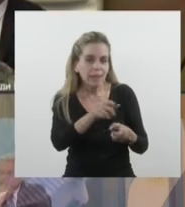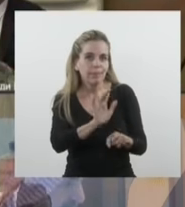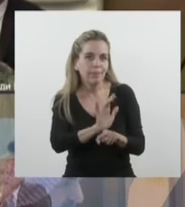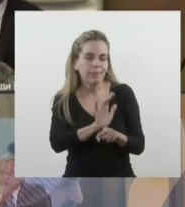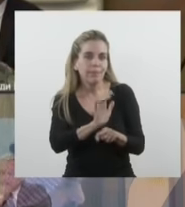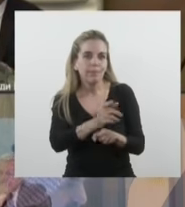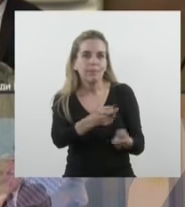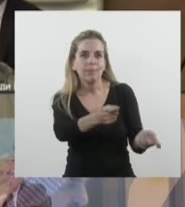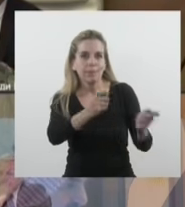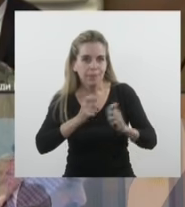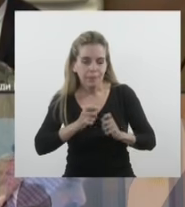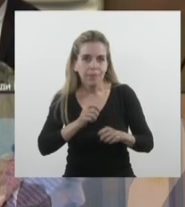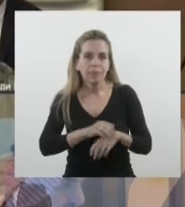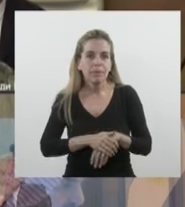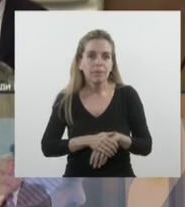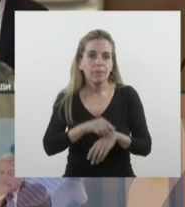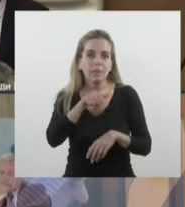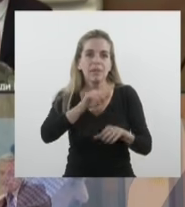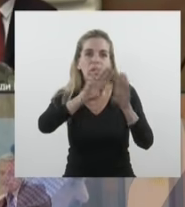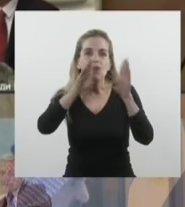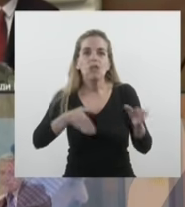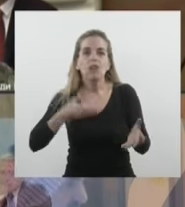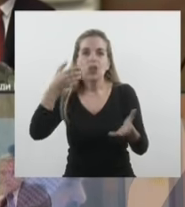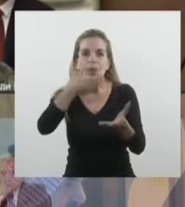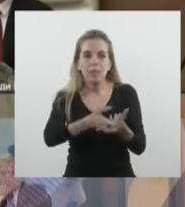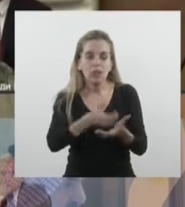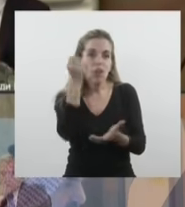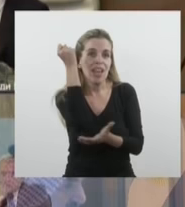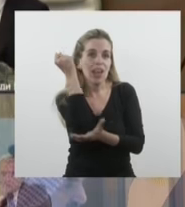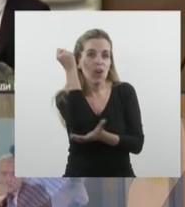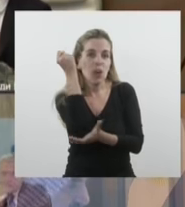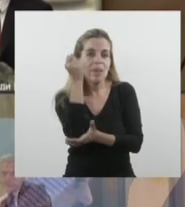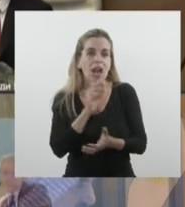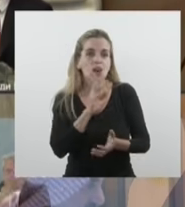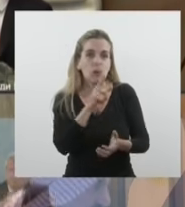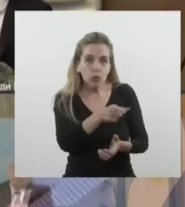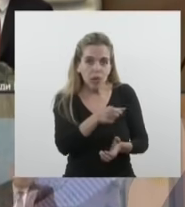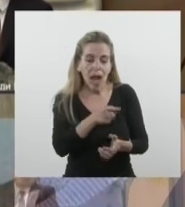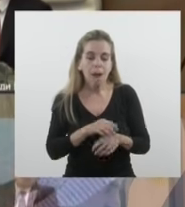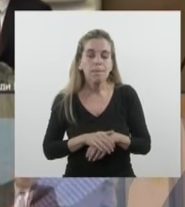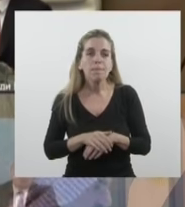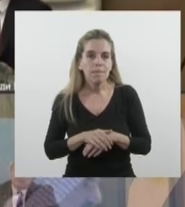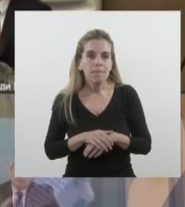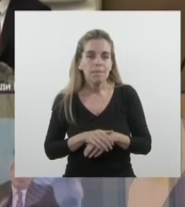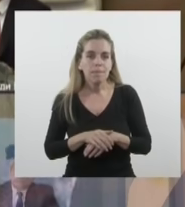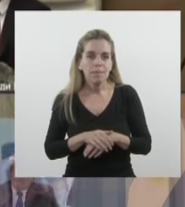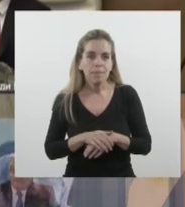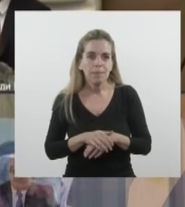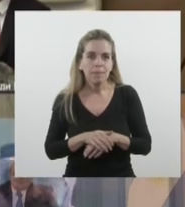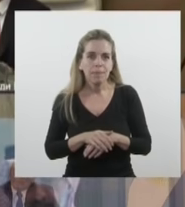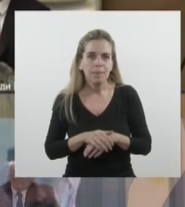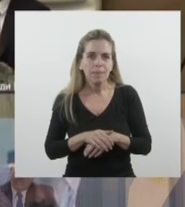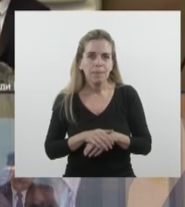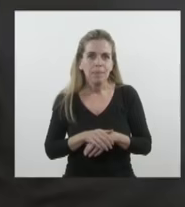y en este fondo la economía rusa ha provocado más y